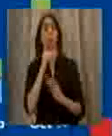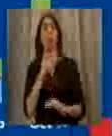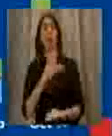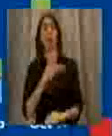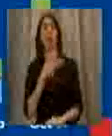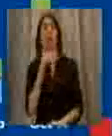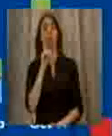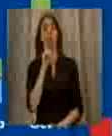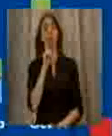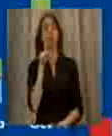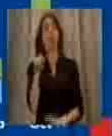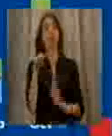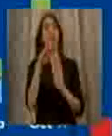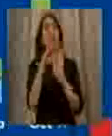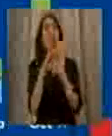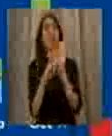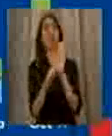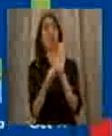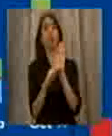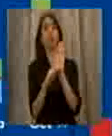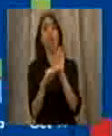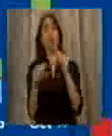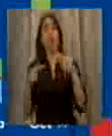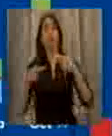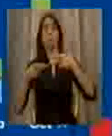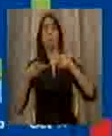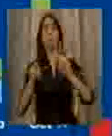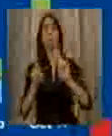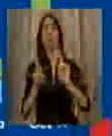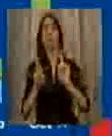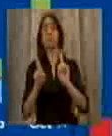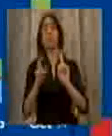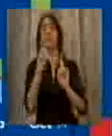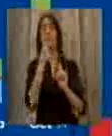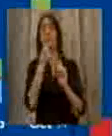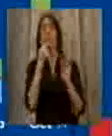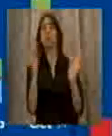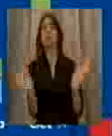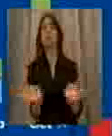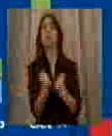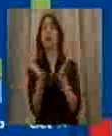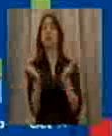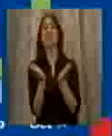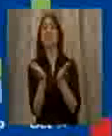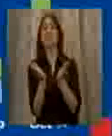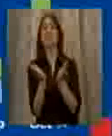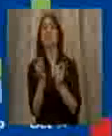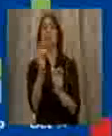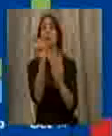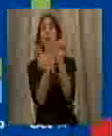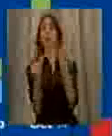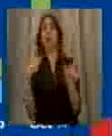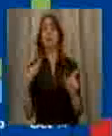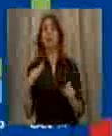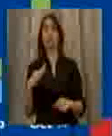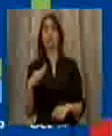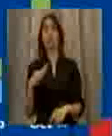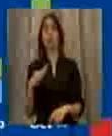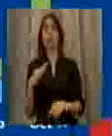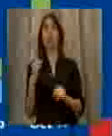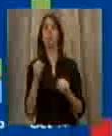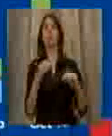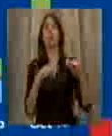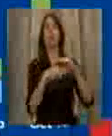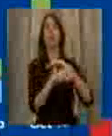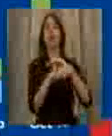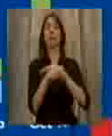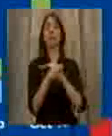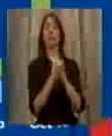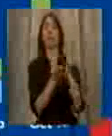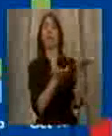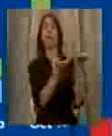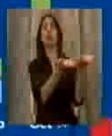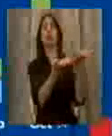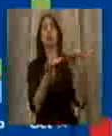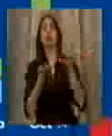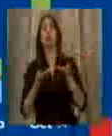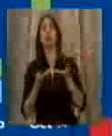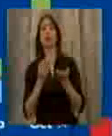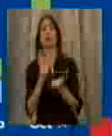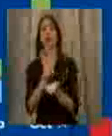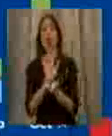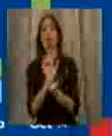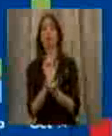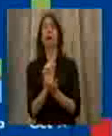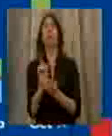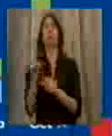tiene lo que permite, ¿no es cierto?, es facilitar el acceso del ciudadano a los distintos servicios del Estado. Hoy día